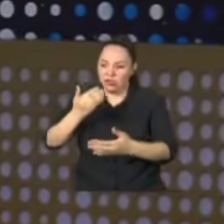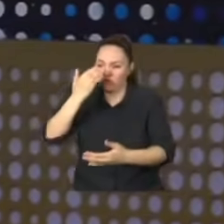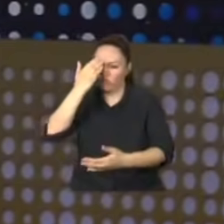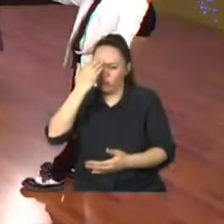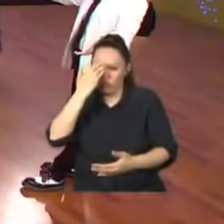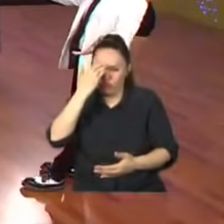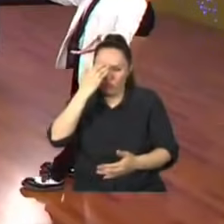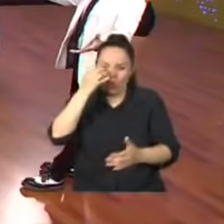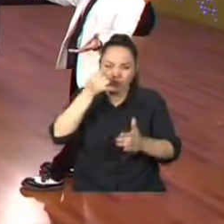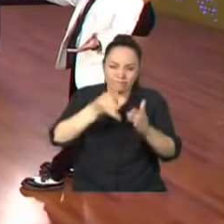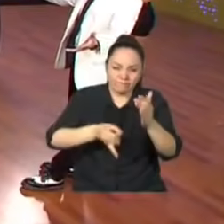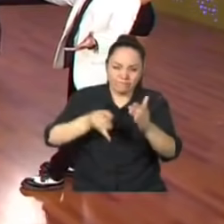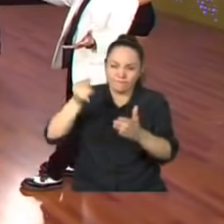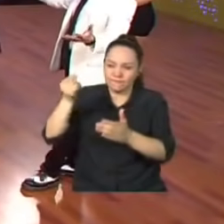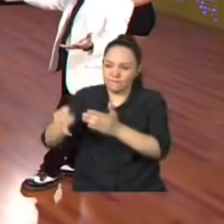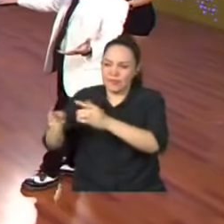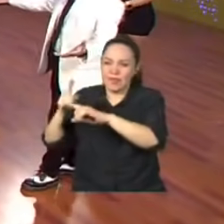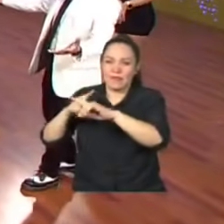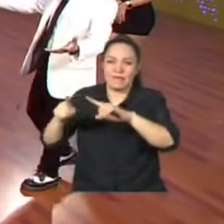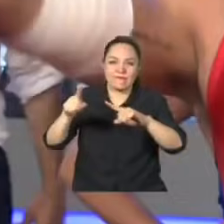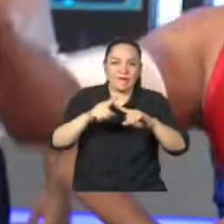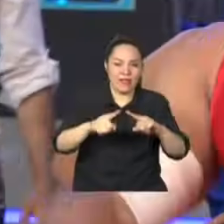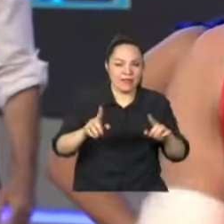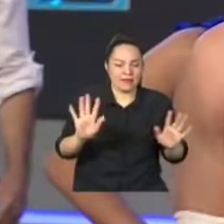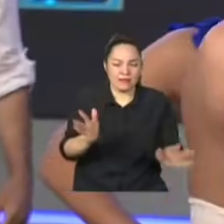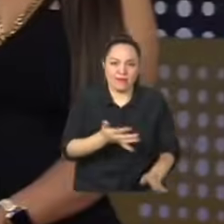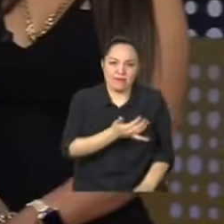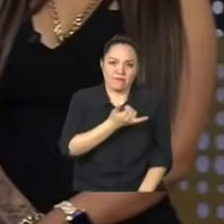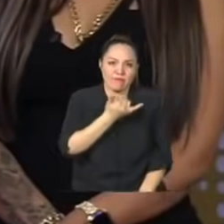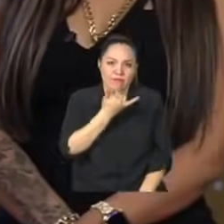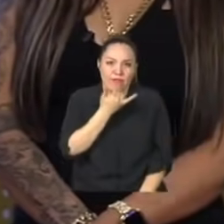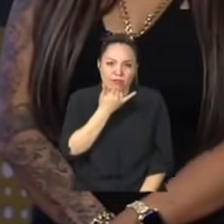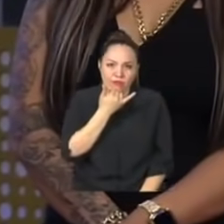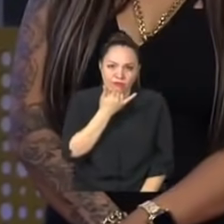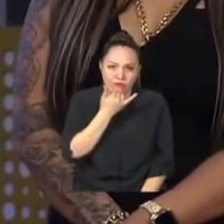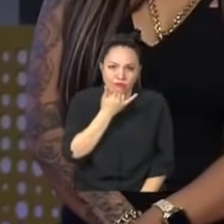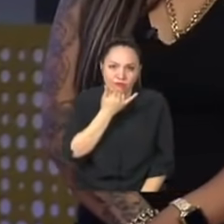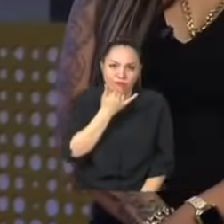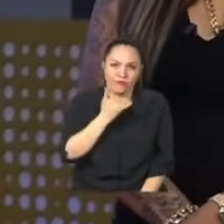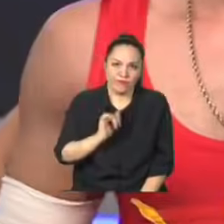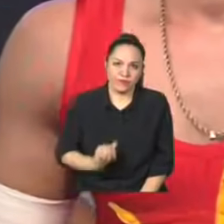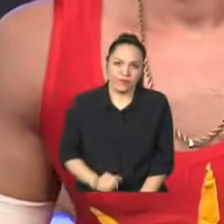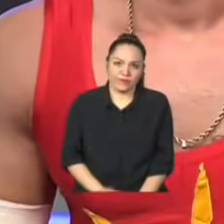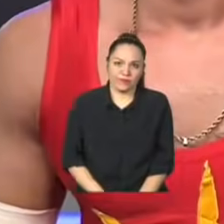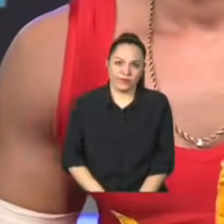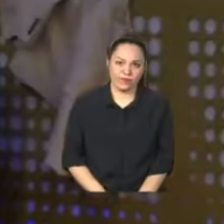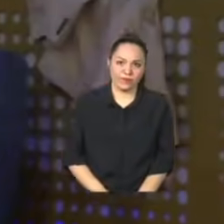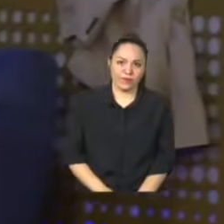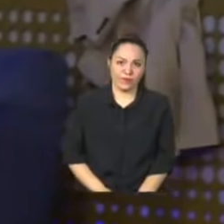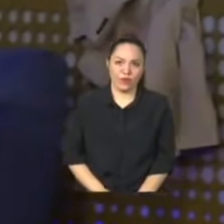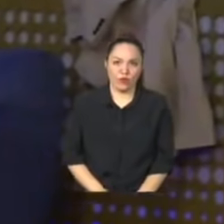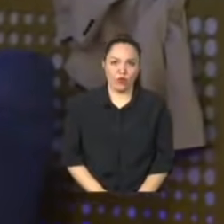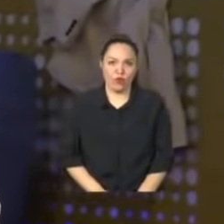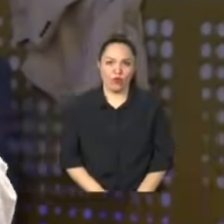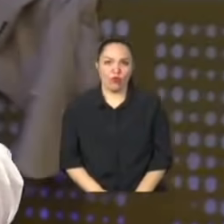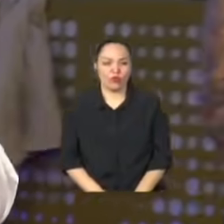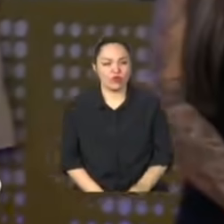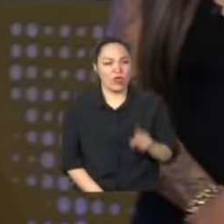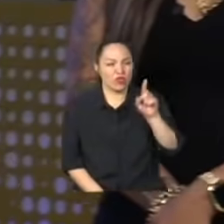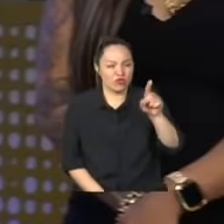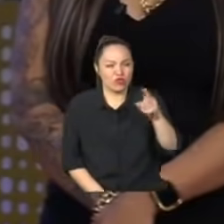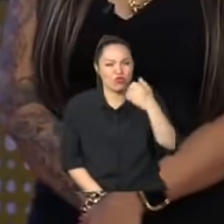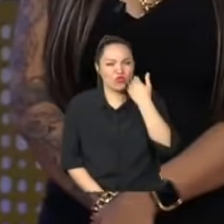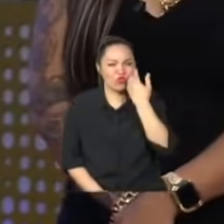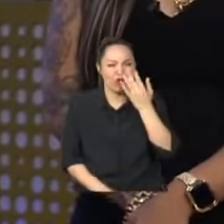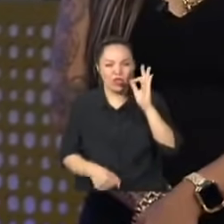la vida. Acuérdese. Perdóname. Acuérdese, señor. Tú quieres defender a fuerza lo que